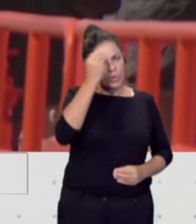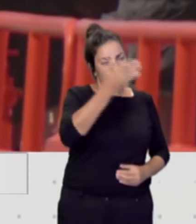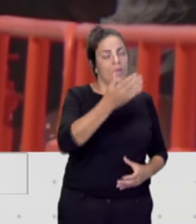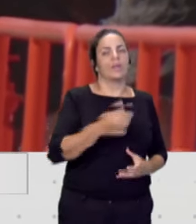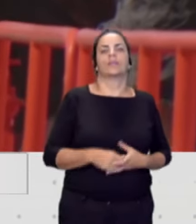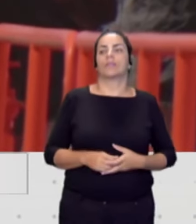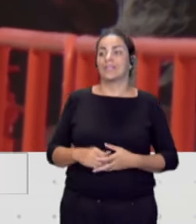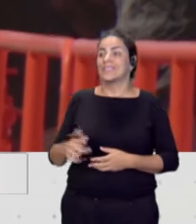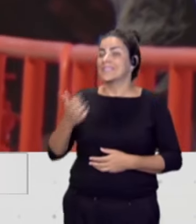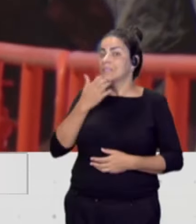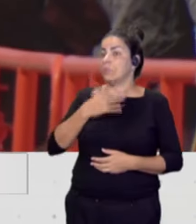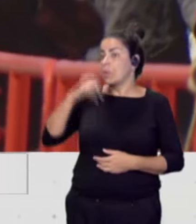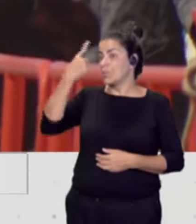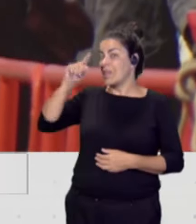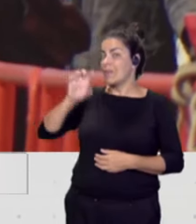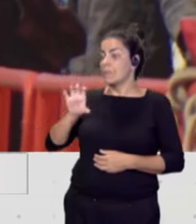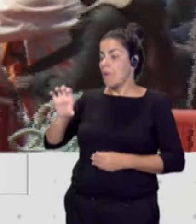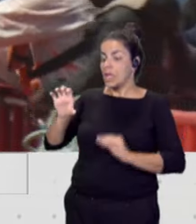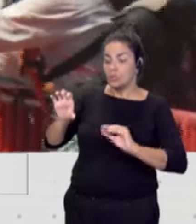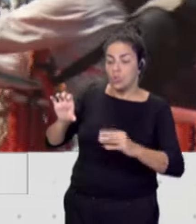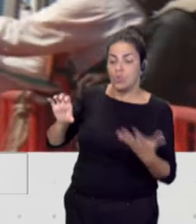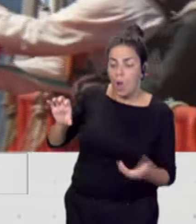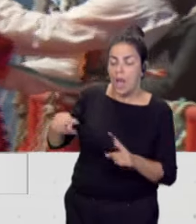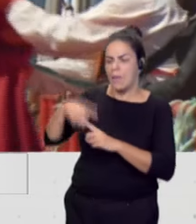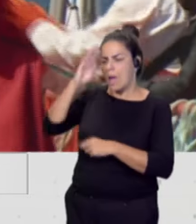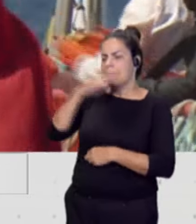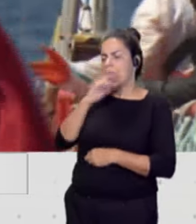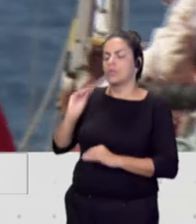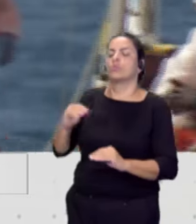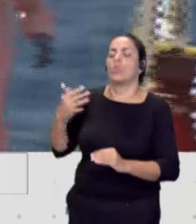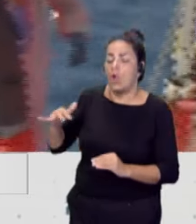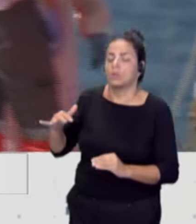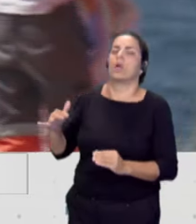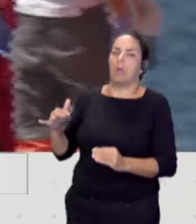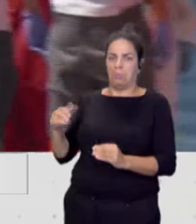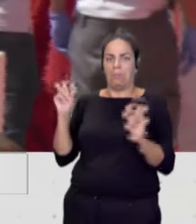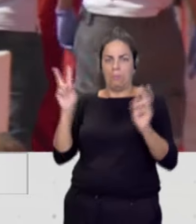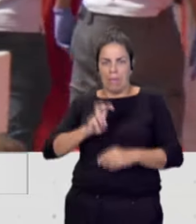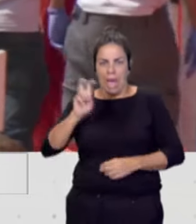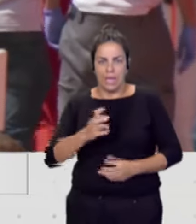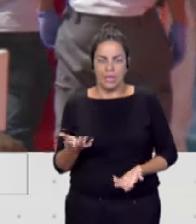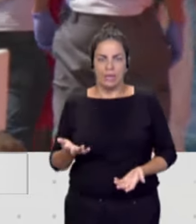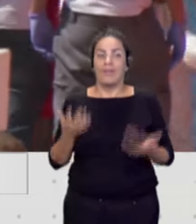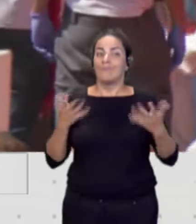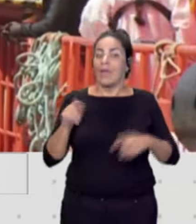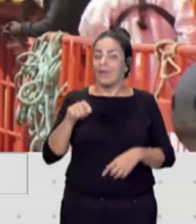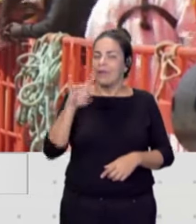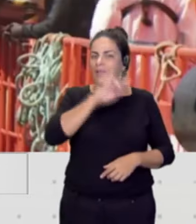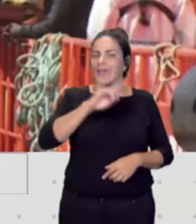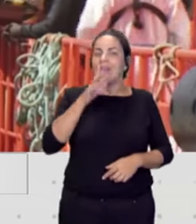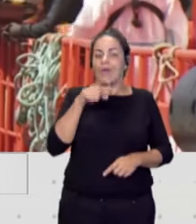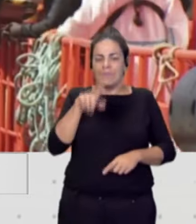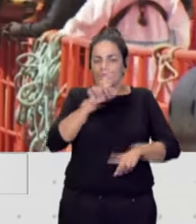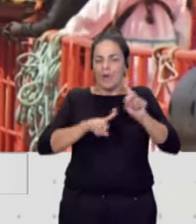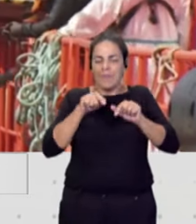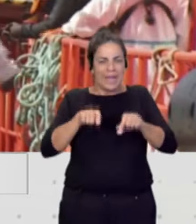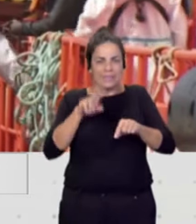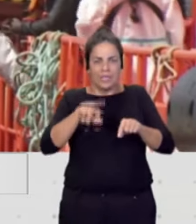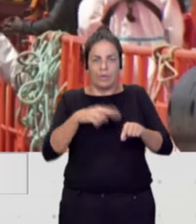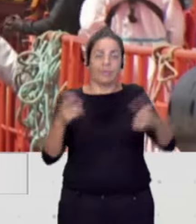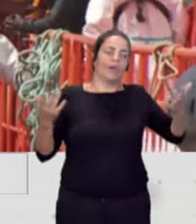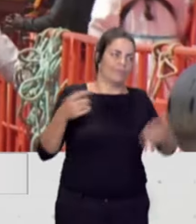los países y los padres, tendría sentido esa medida. Pero mire, es que eso no es el problema que está teniendo Canarias. Bueno, el problema que está teniendo Canarias